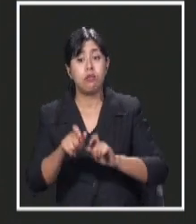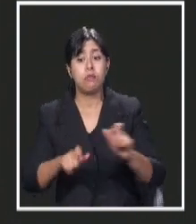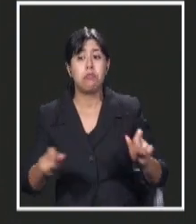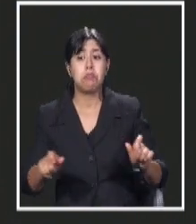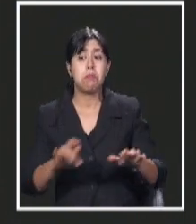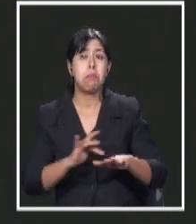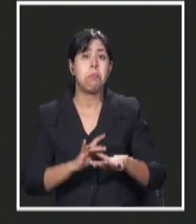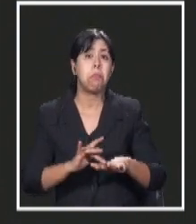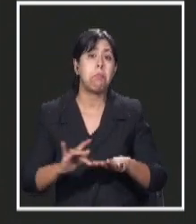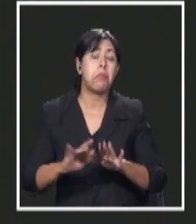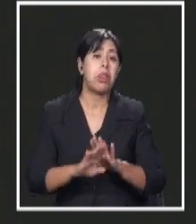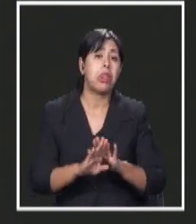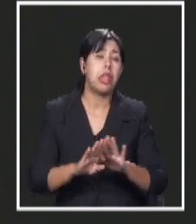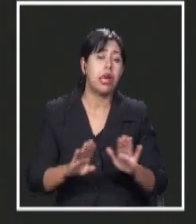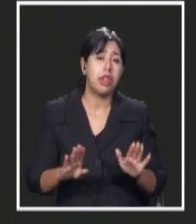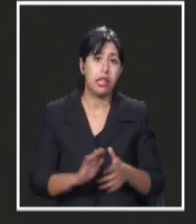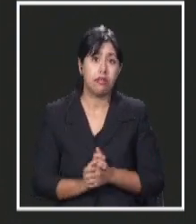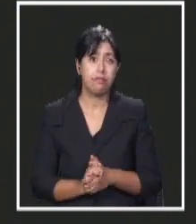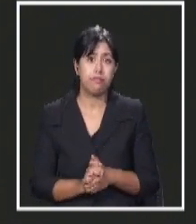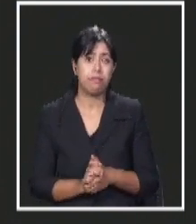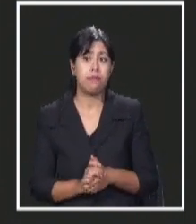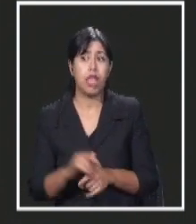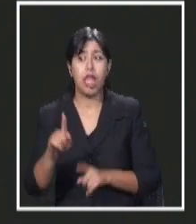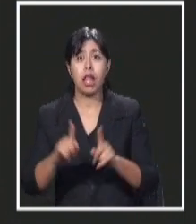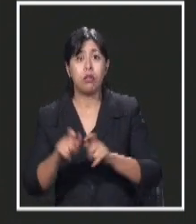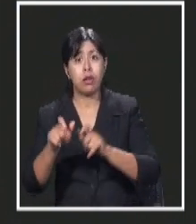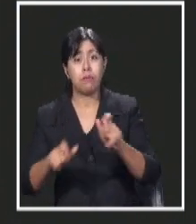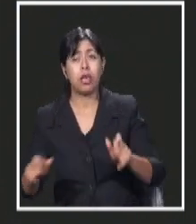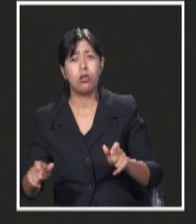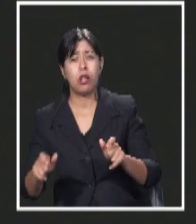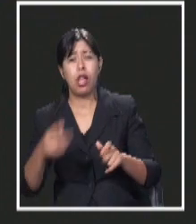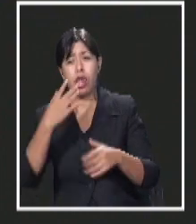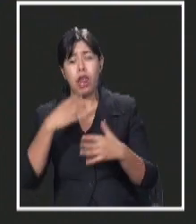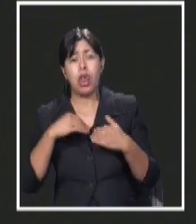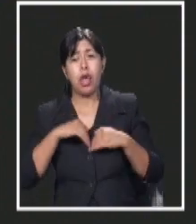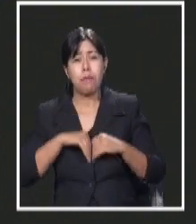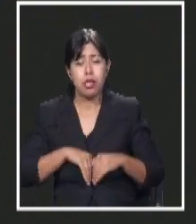de psicoterapia. Hay personas que tienen depresión y remiten